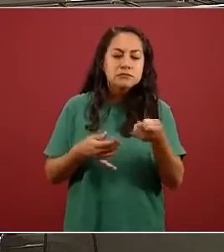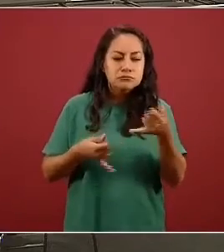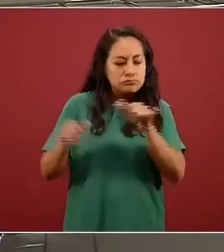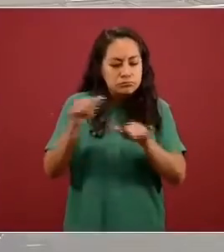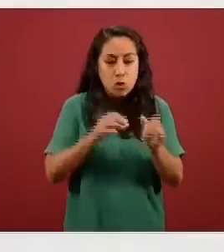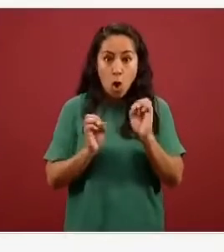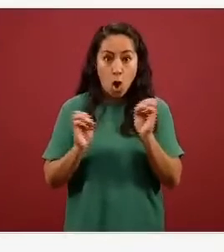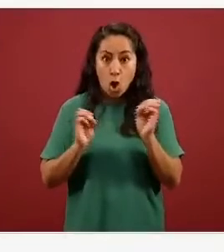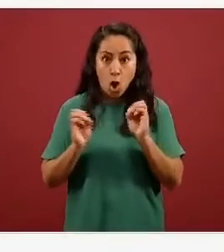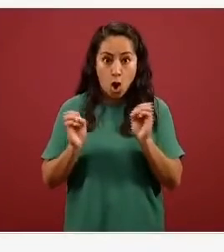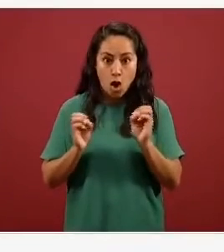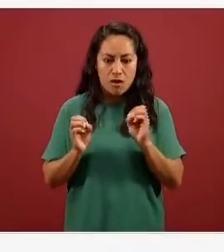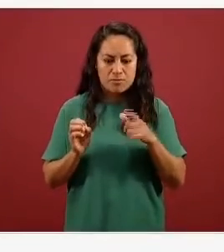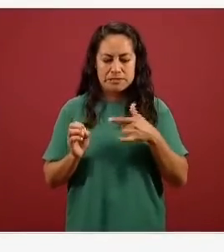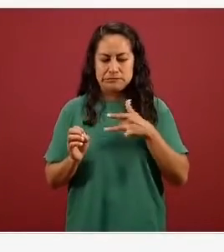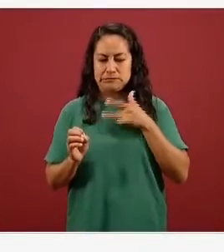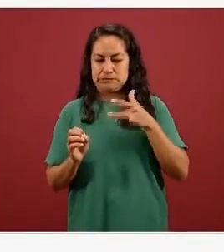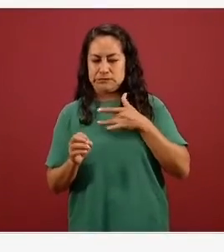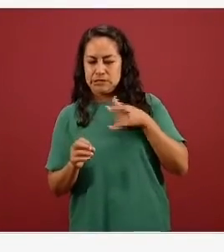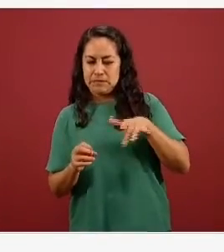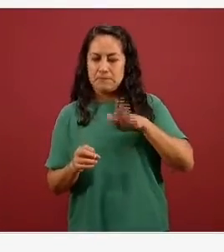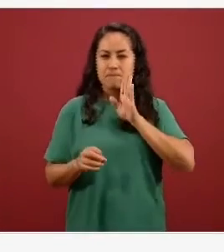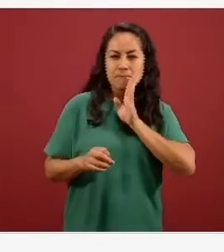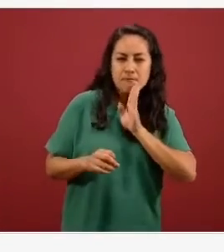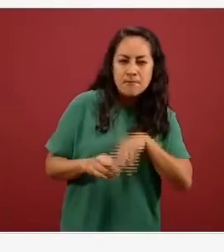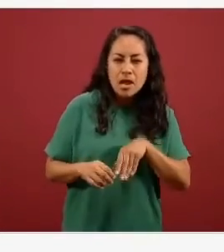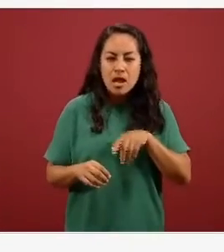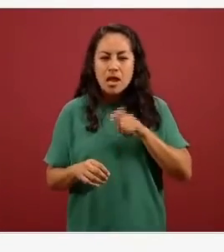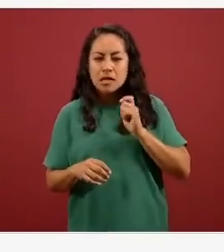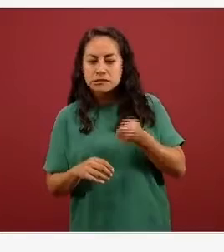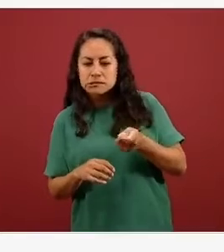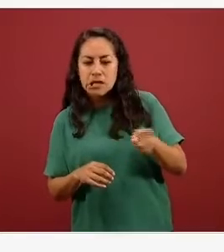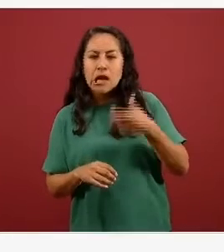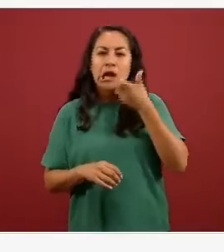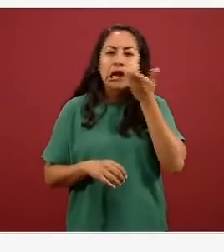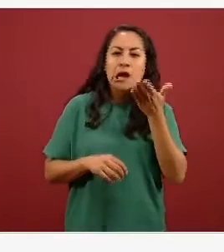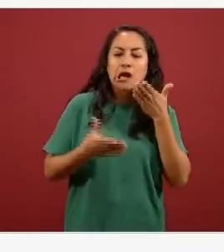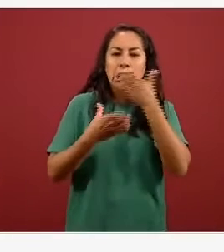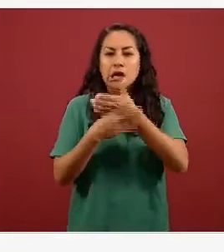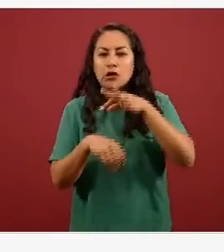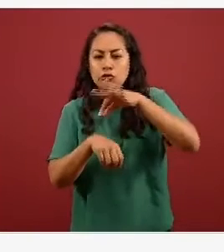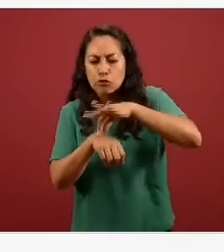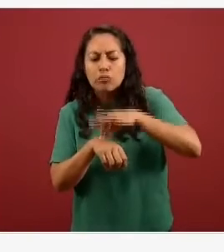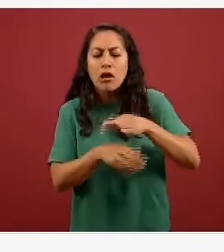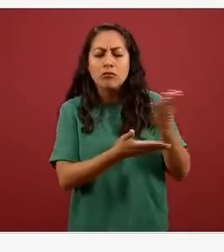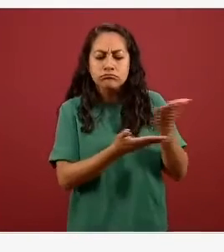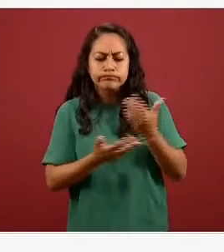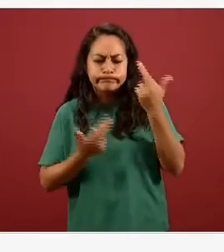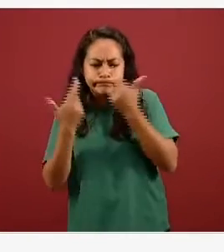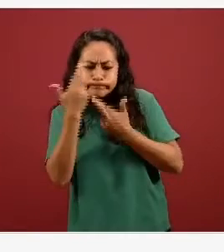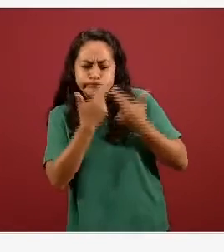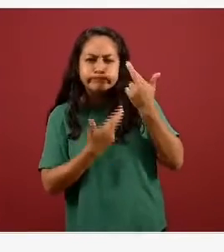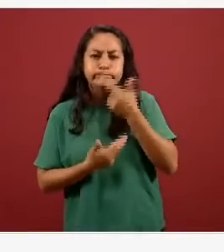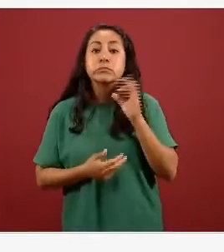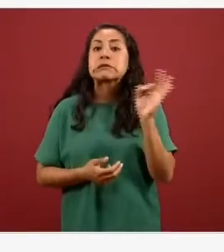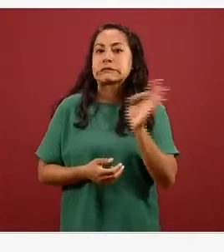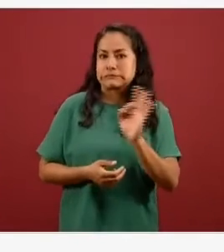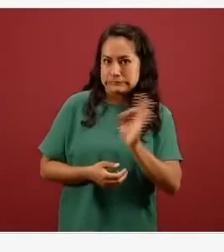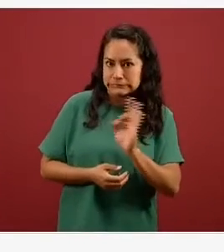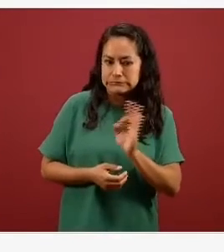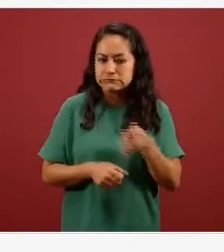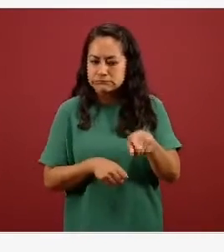que tuvieron signos y síntomas de la enfermedad, demandaron atención médica y en su momento se clasificaron como casos sospechosos de